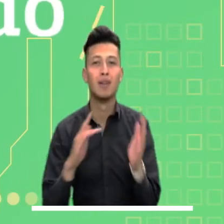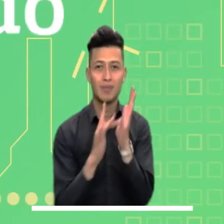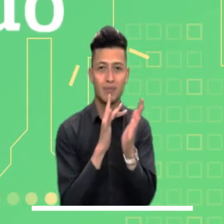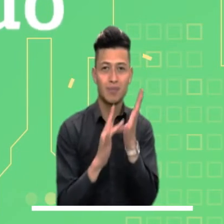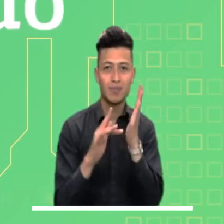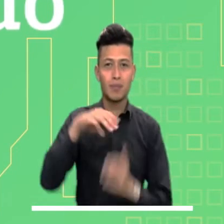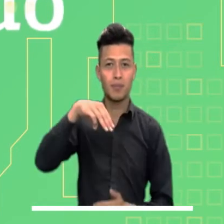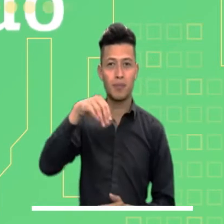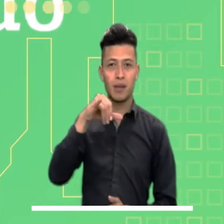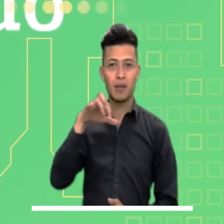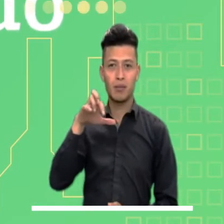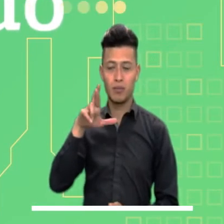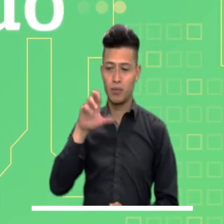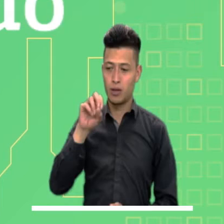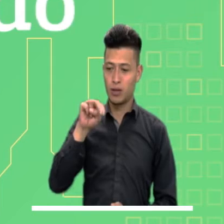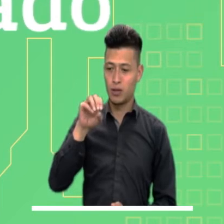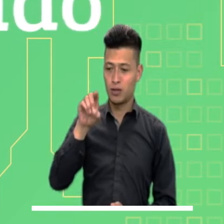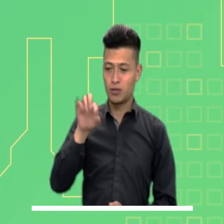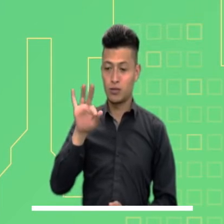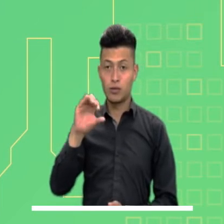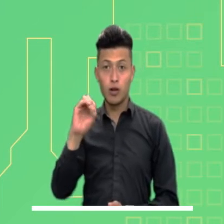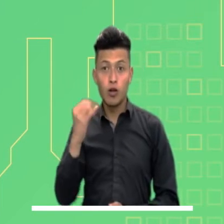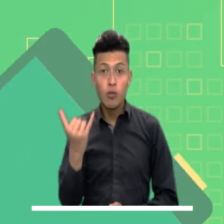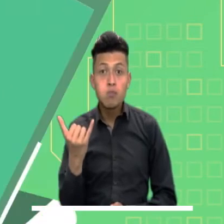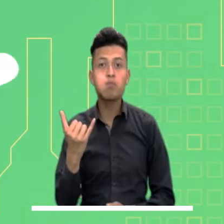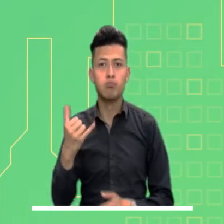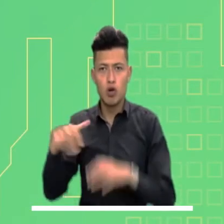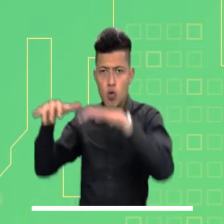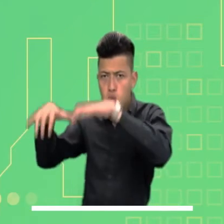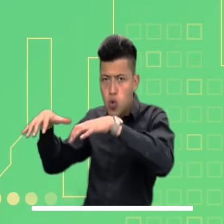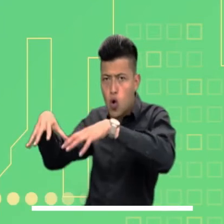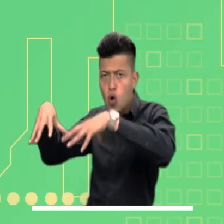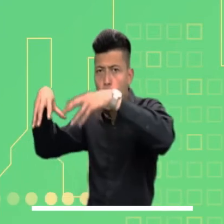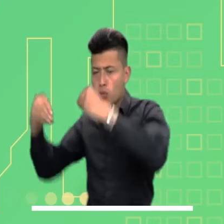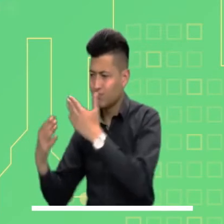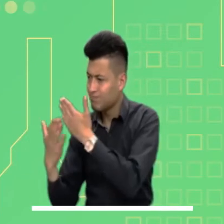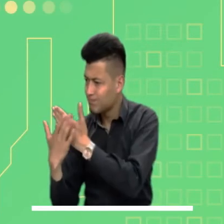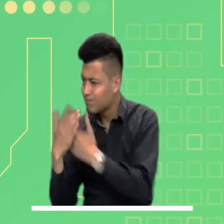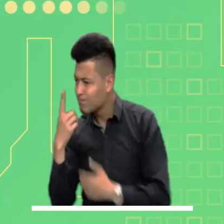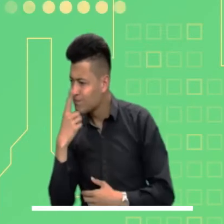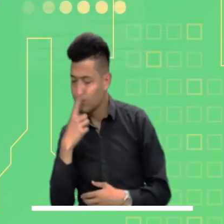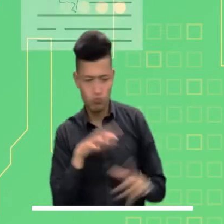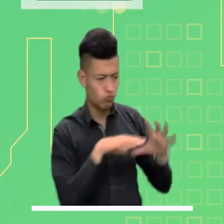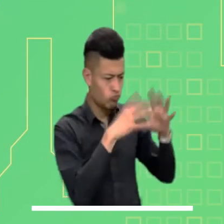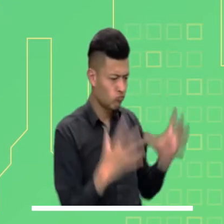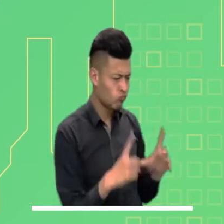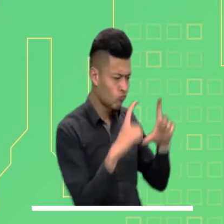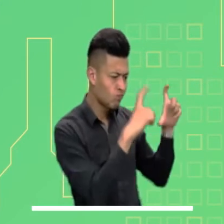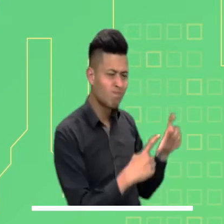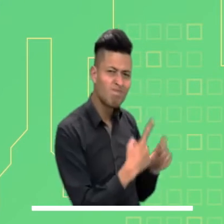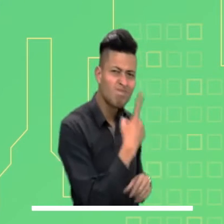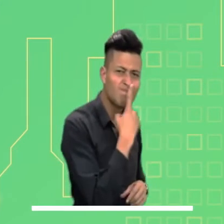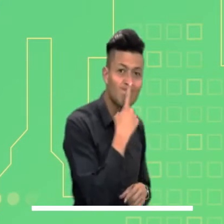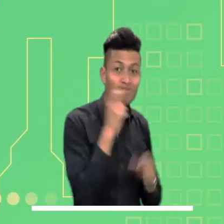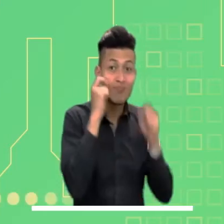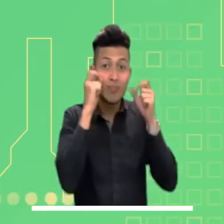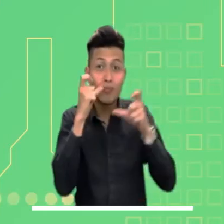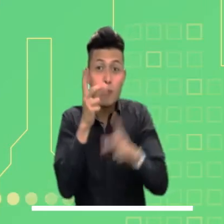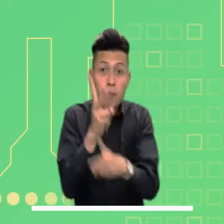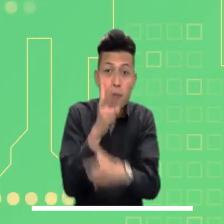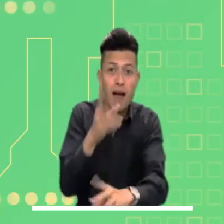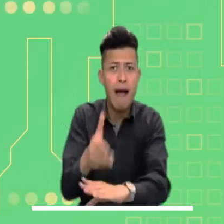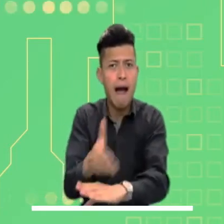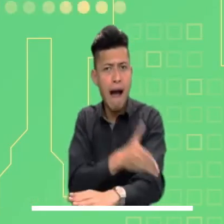Manténgase bien informado y en tiempo real a través de nuestra aplicación Mi Pronóstico. Consulte los pronósticos del estado del